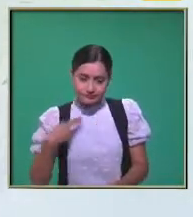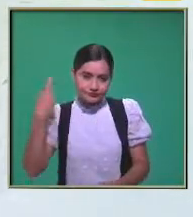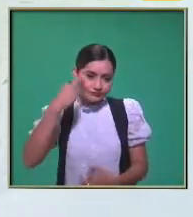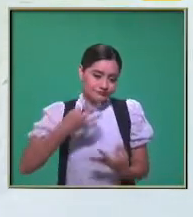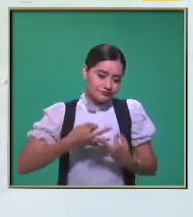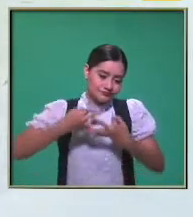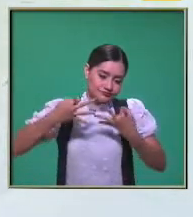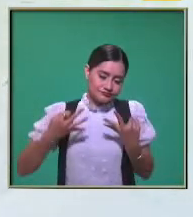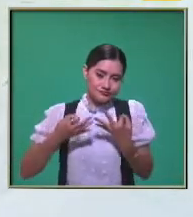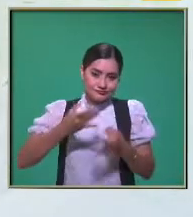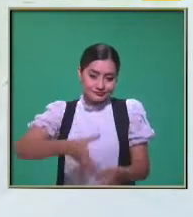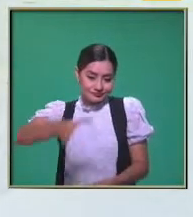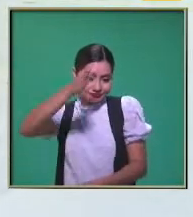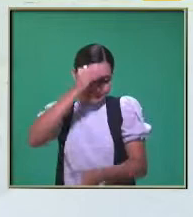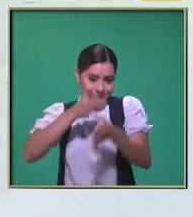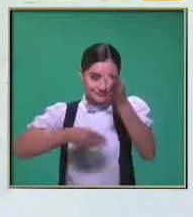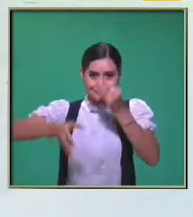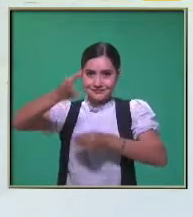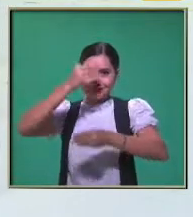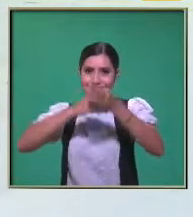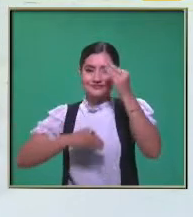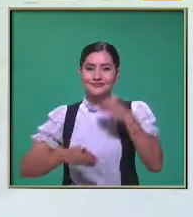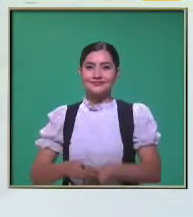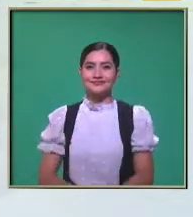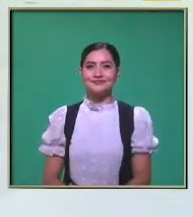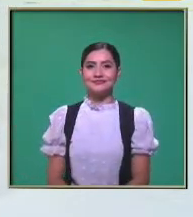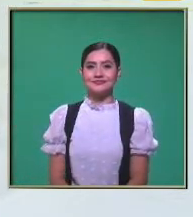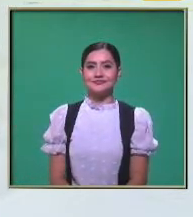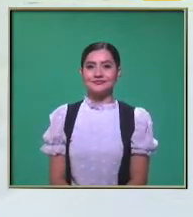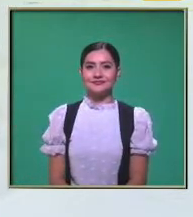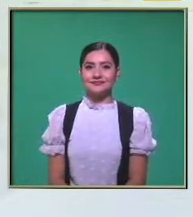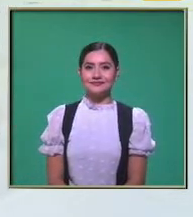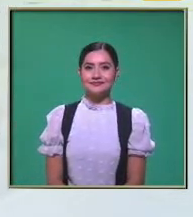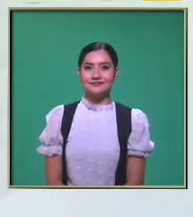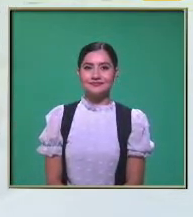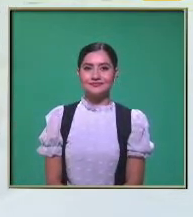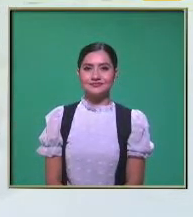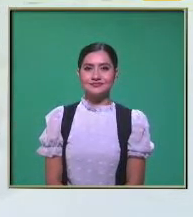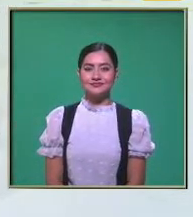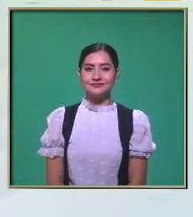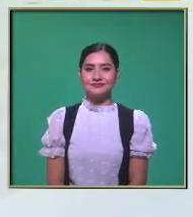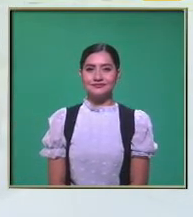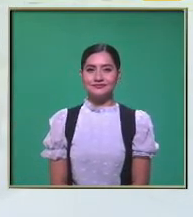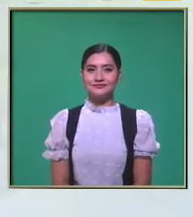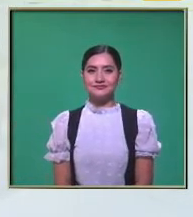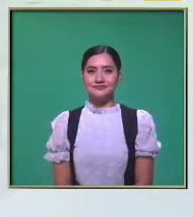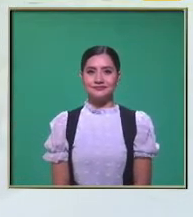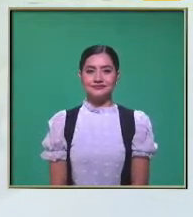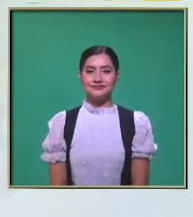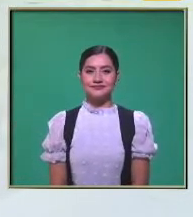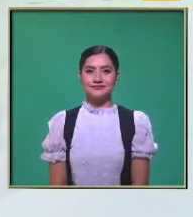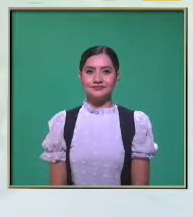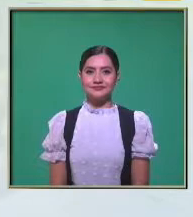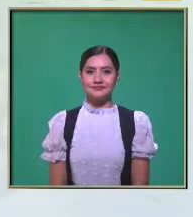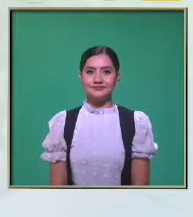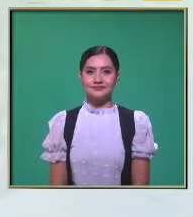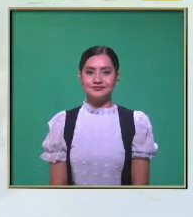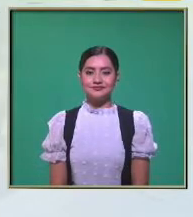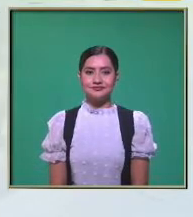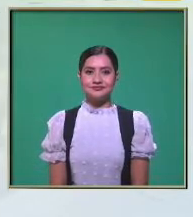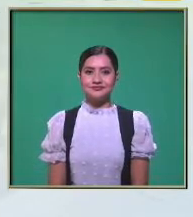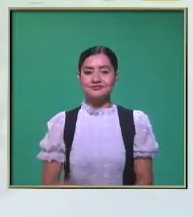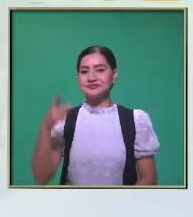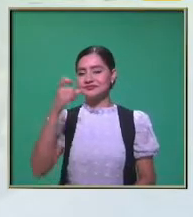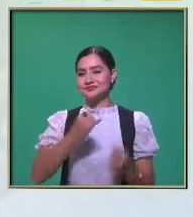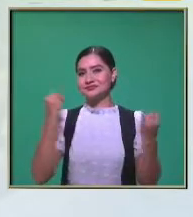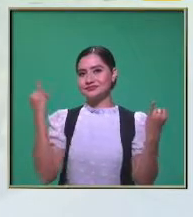adquirir aprendizajes. Entonces, es mira, yo ya encontré el mío. Sí, mira, era un pequeño Lego, mira por aquí. Y así ustedes